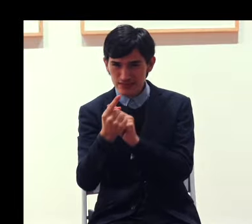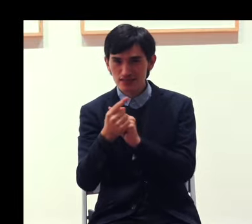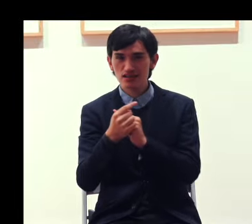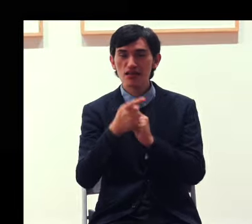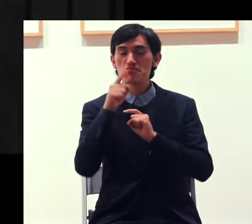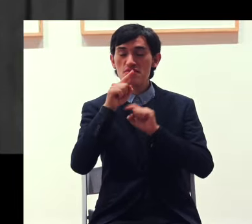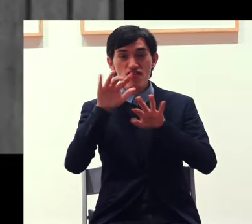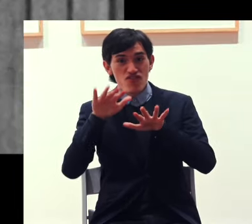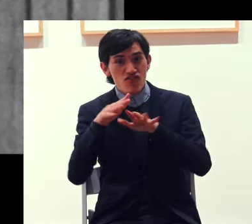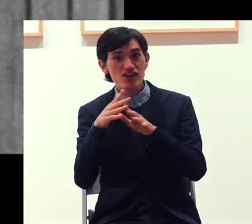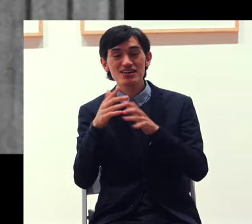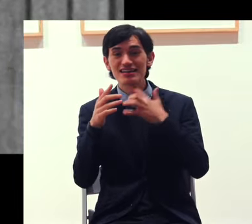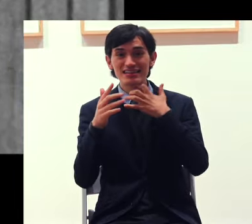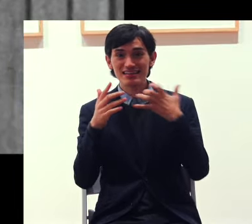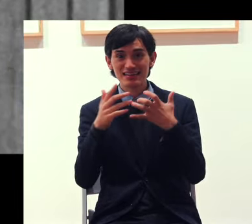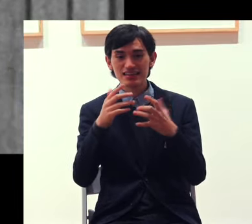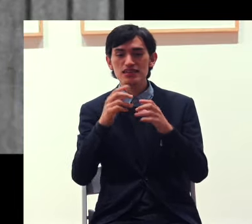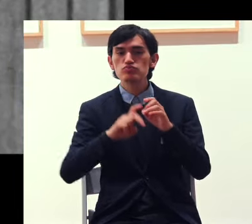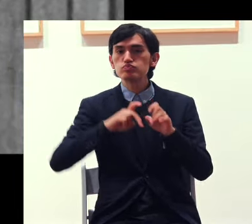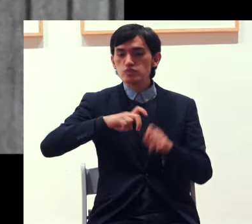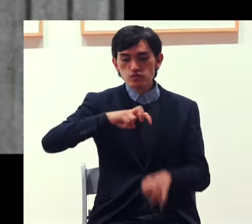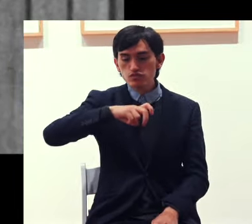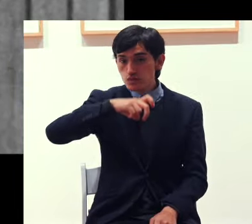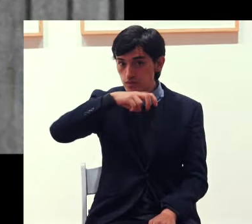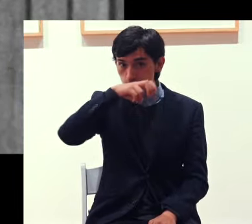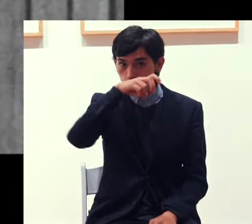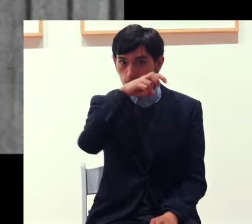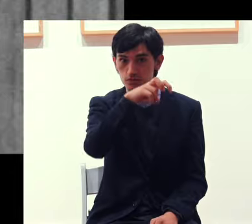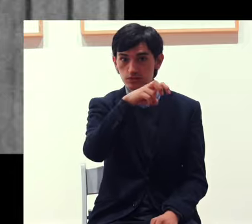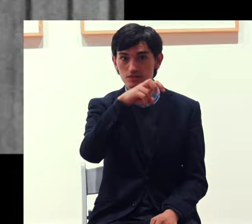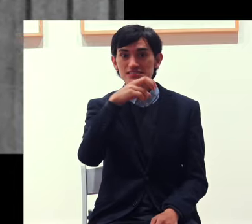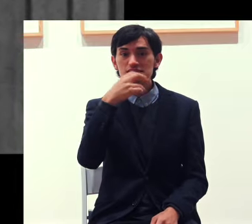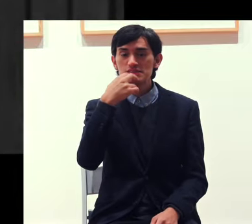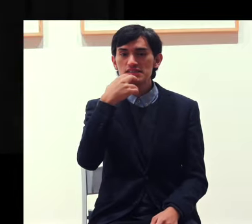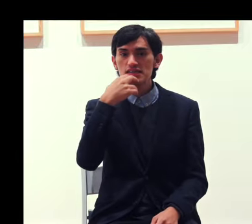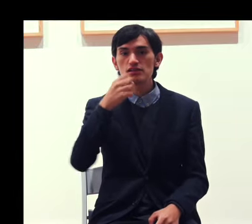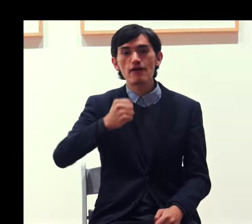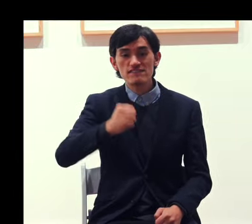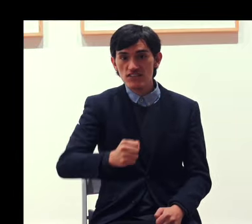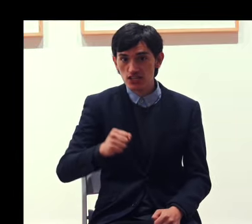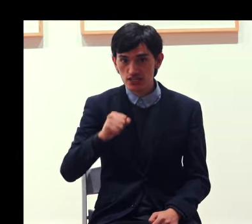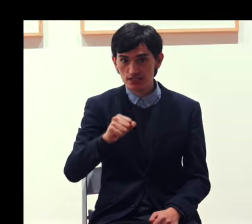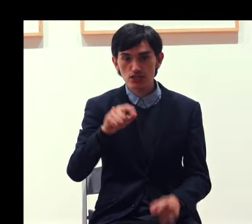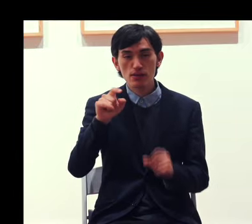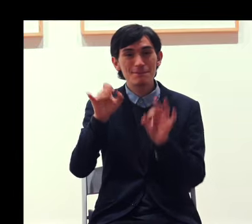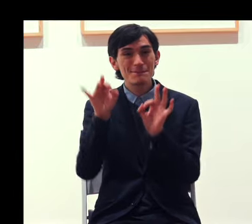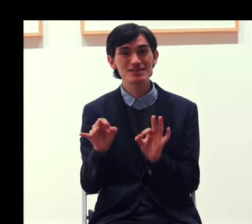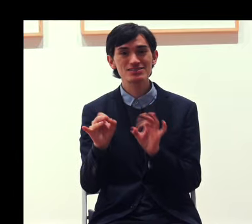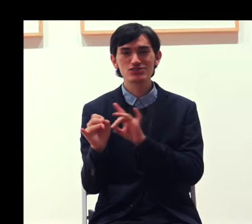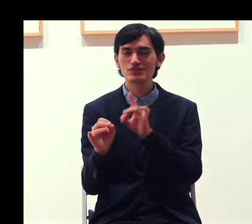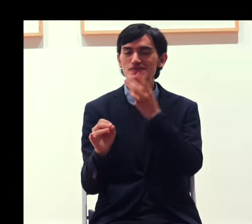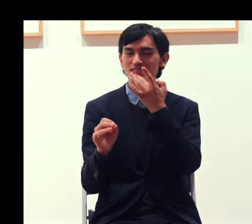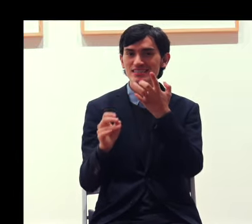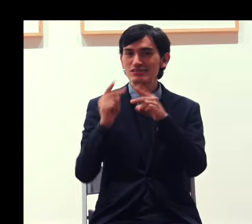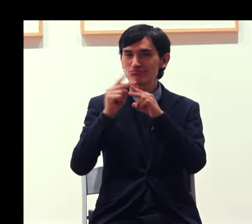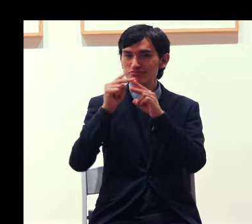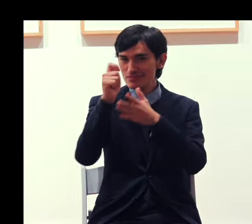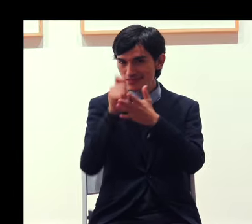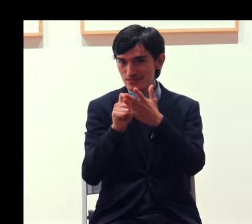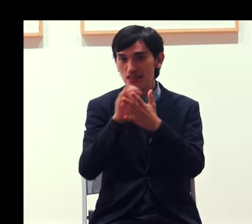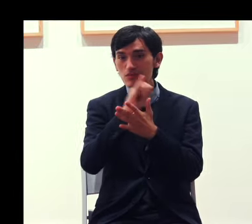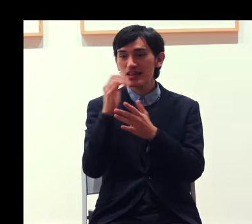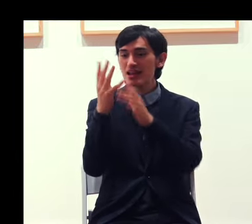¿puedo moverme? Con esfuerzo se levanta, sube unos peldaños lentamente y a bastonazo, esto no es muy preciso porque